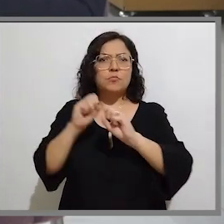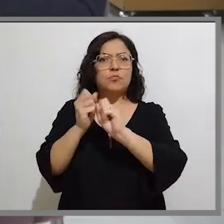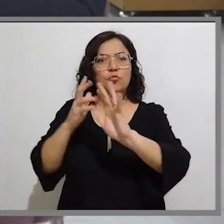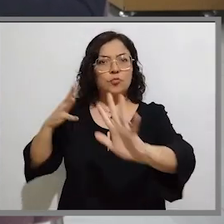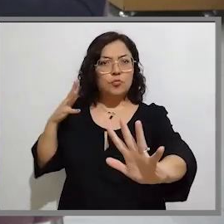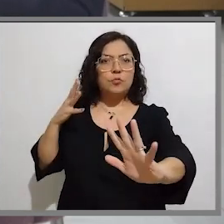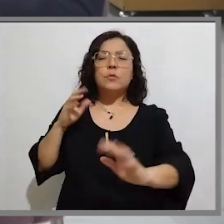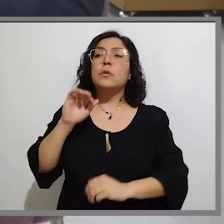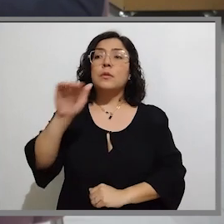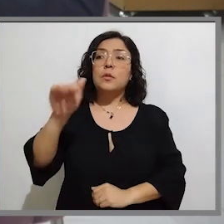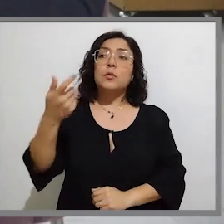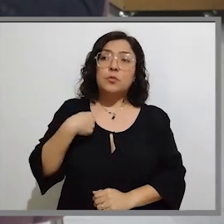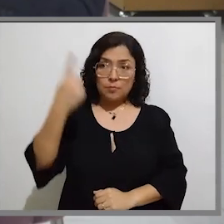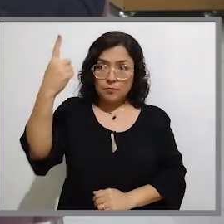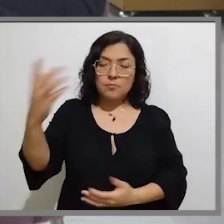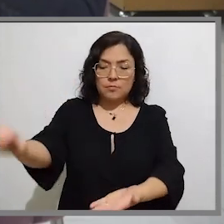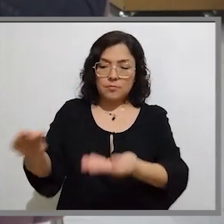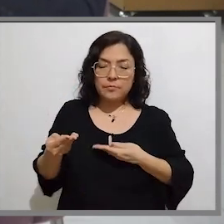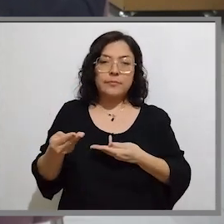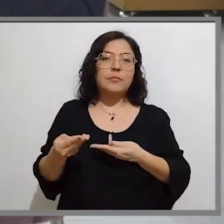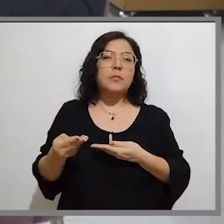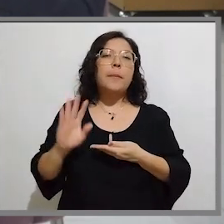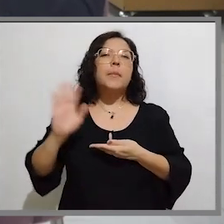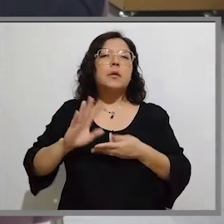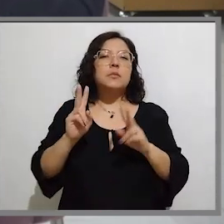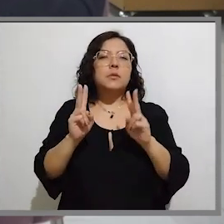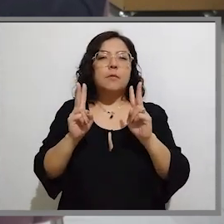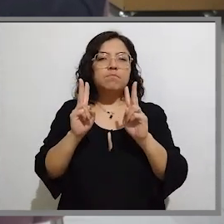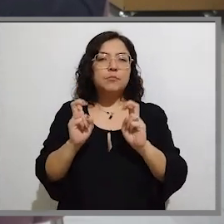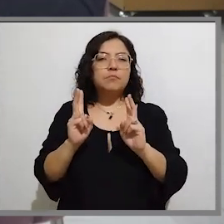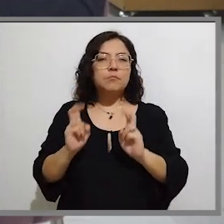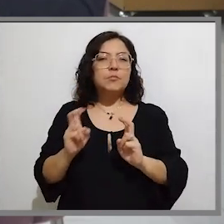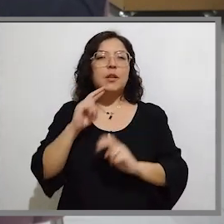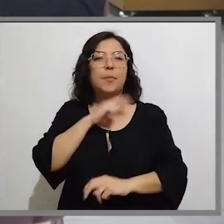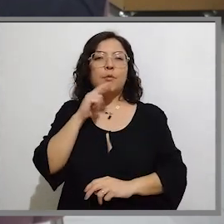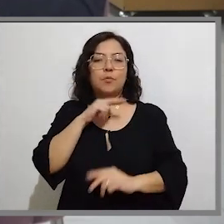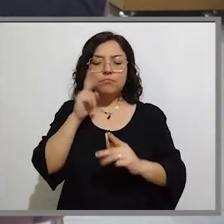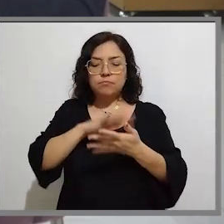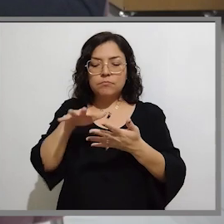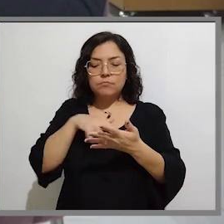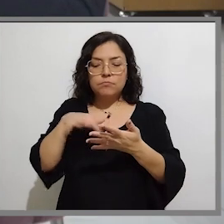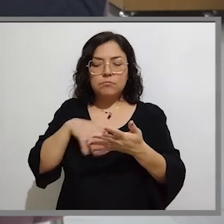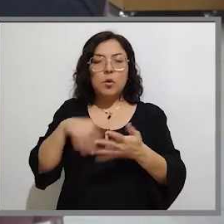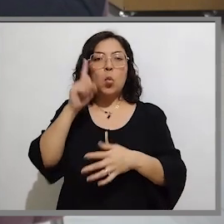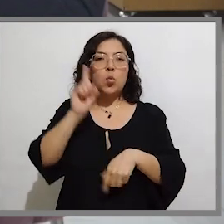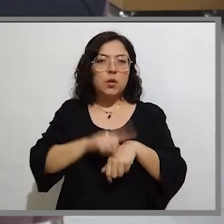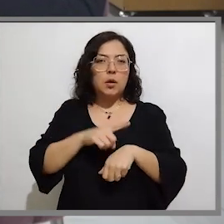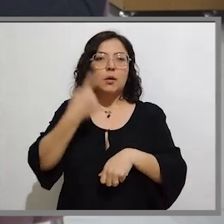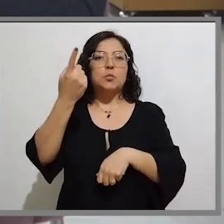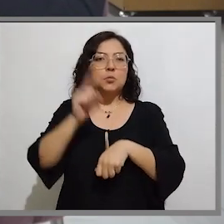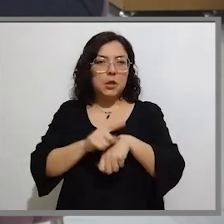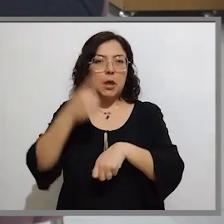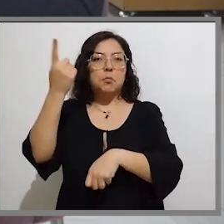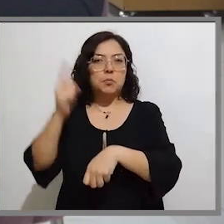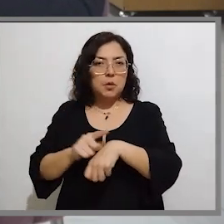lo llevó, y además este libro, al ser un libro en artículos, permite una lectura fácil, porque al final del día pueden ustedes leer un articulito,